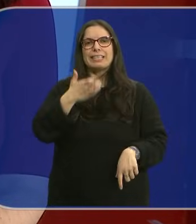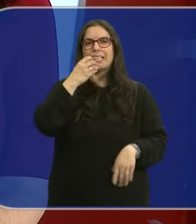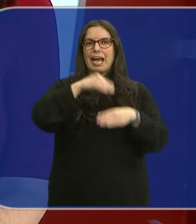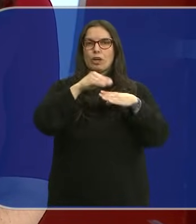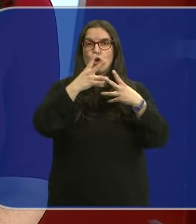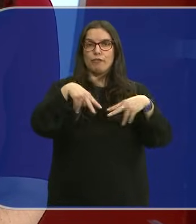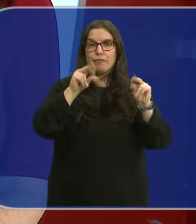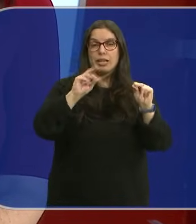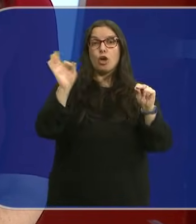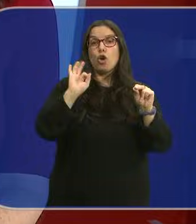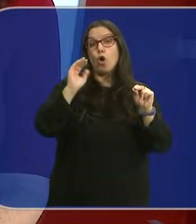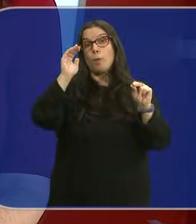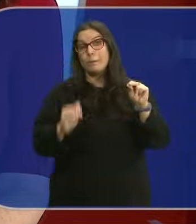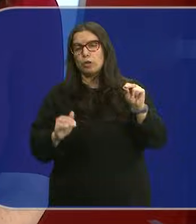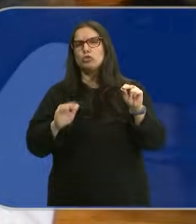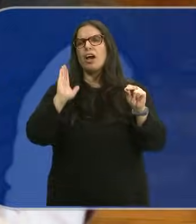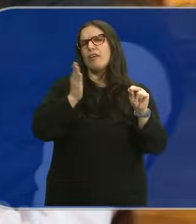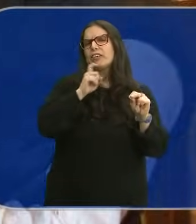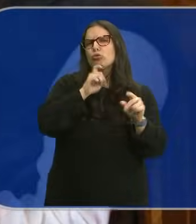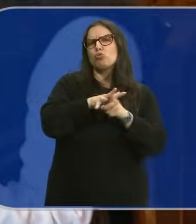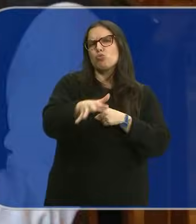de beber o reducir el consumo.